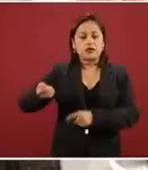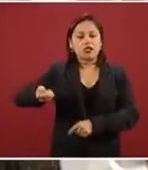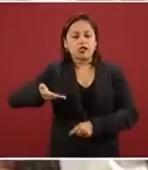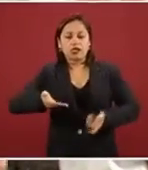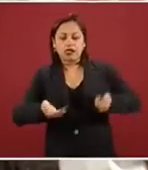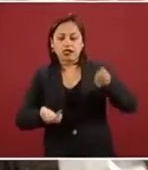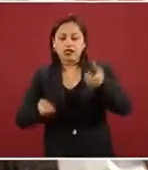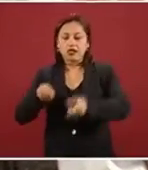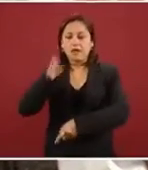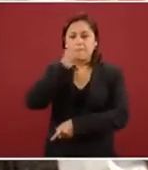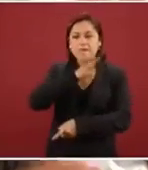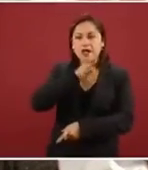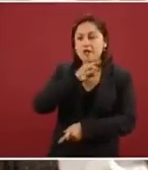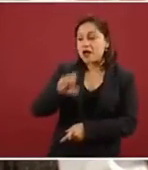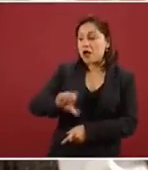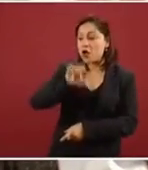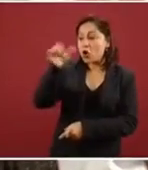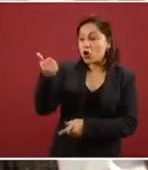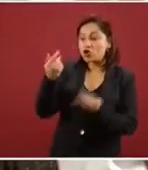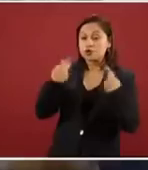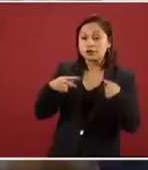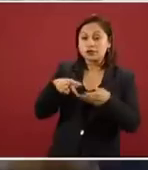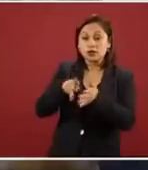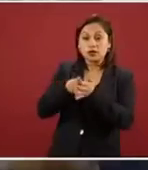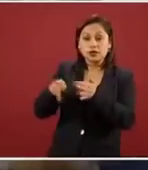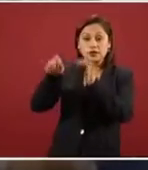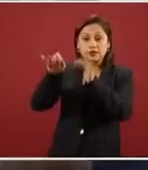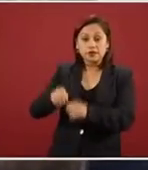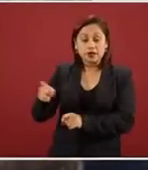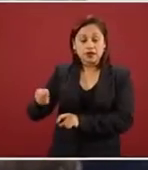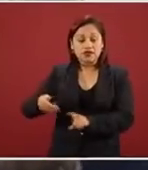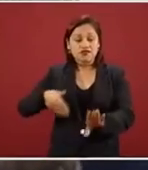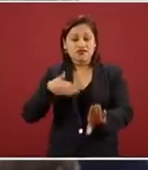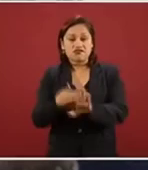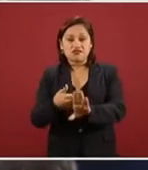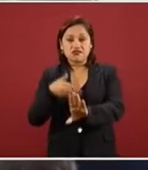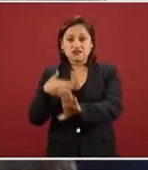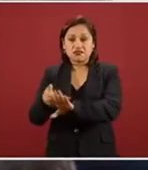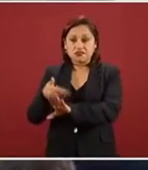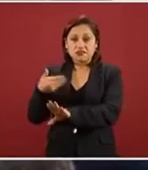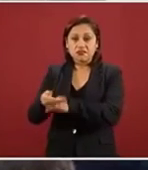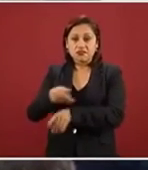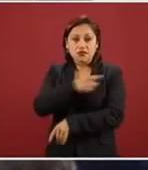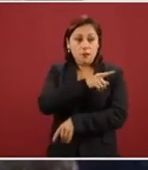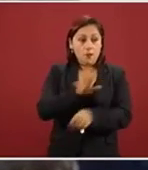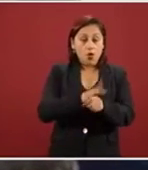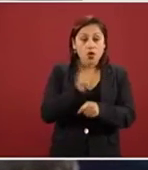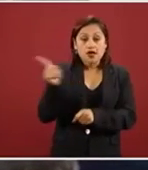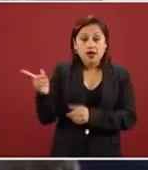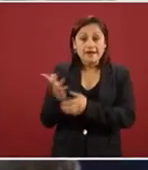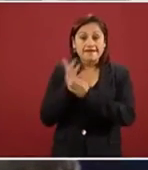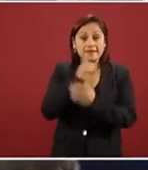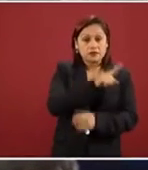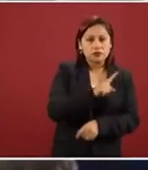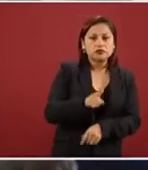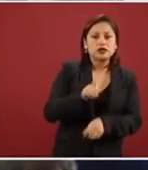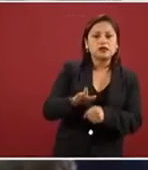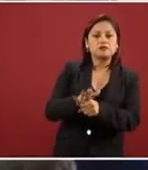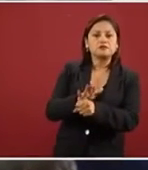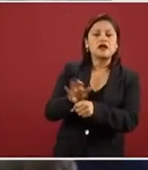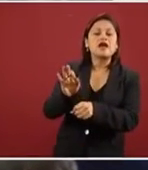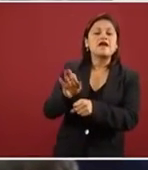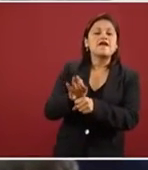por parte de columnistas, por parte de comentaristas de radio y televisión. ¿Cuál es su balance con respecto a